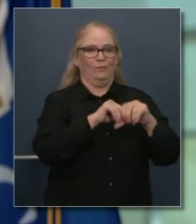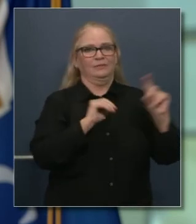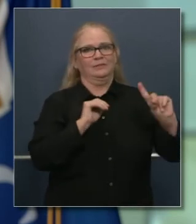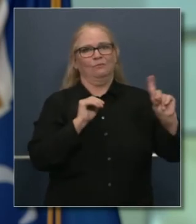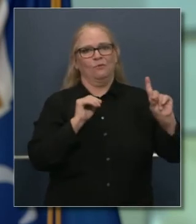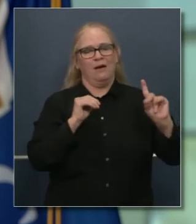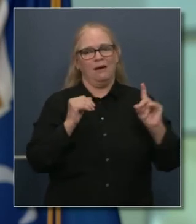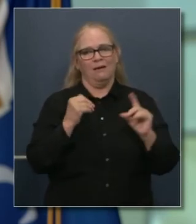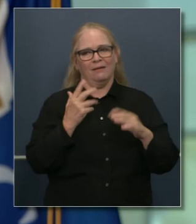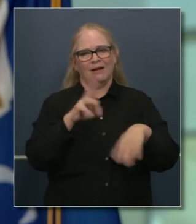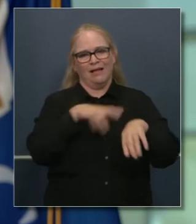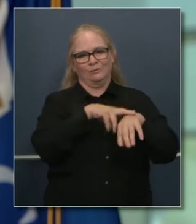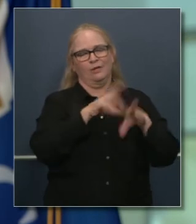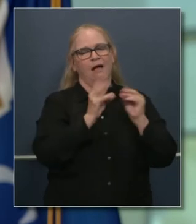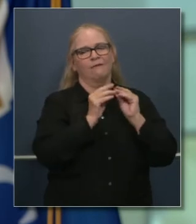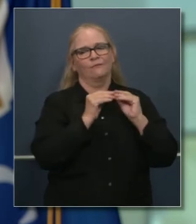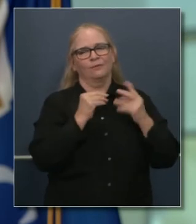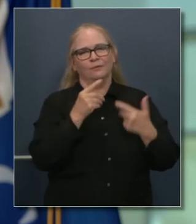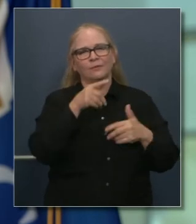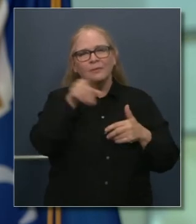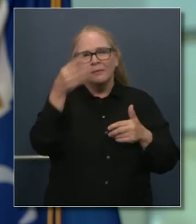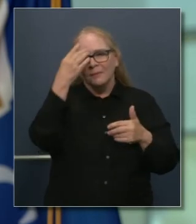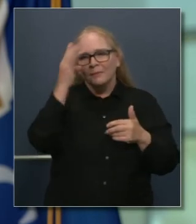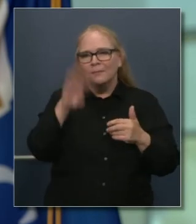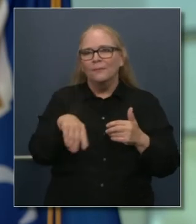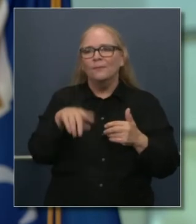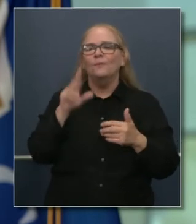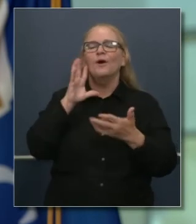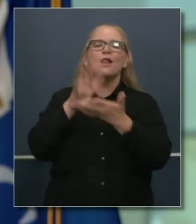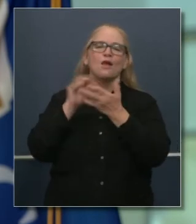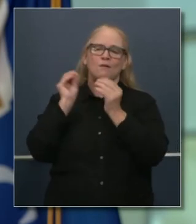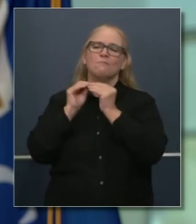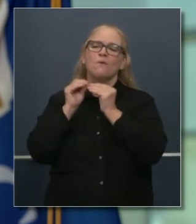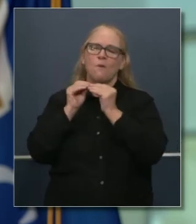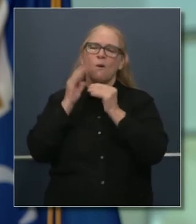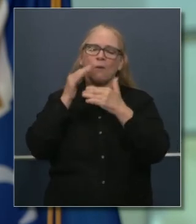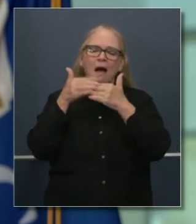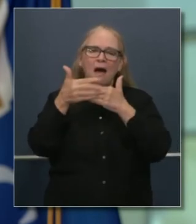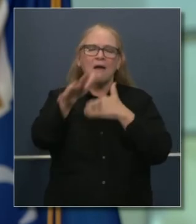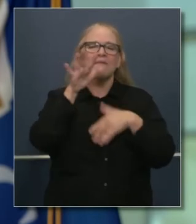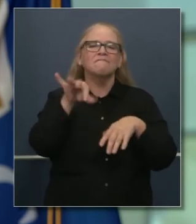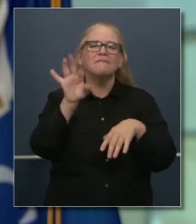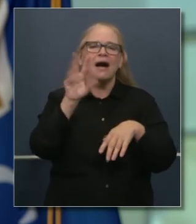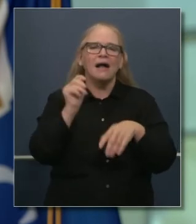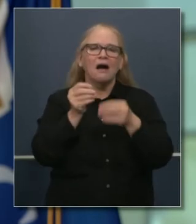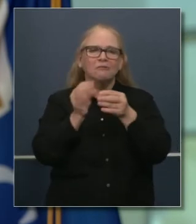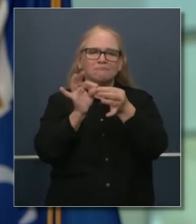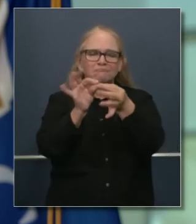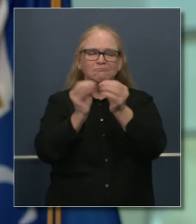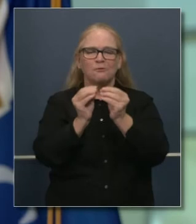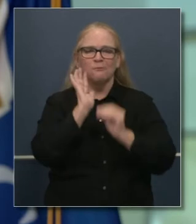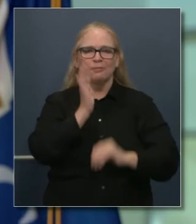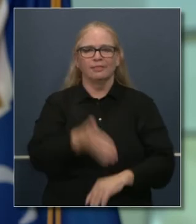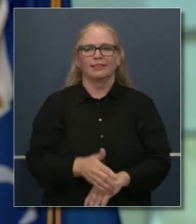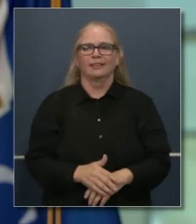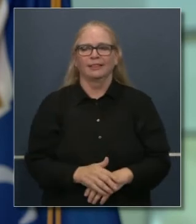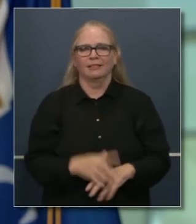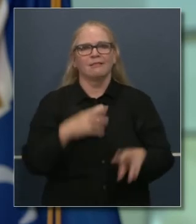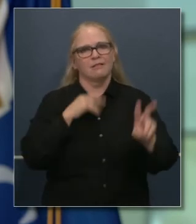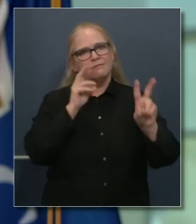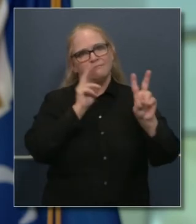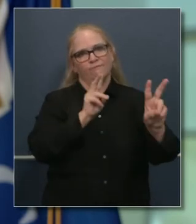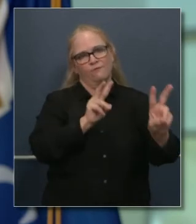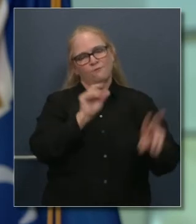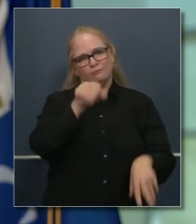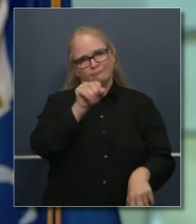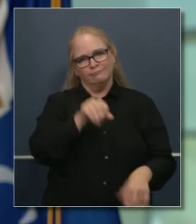participar con esta persona hay que respeto muchísimo en los próximos días descubrirán más de esto sobre todo